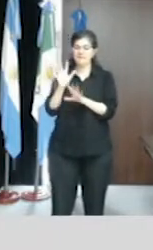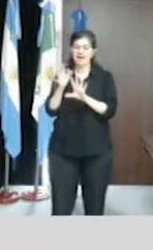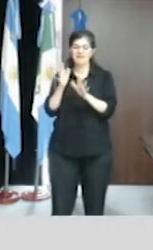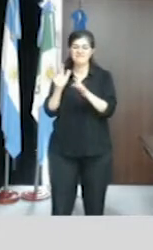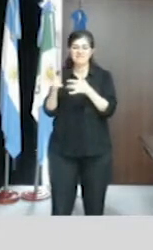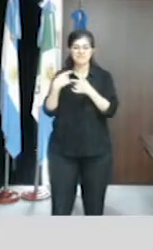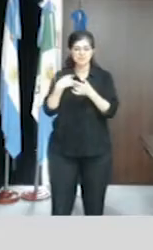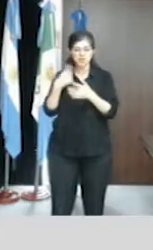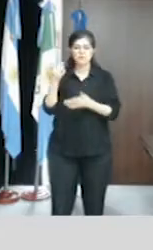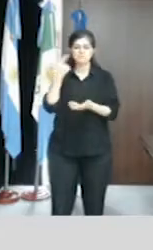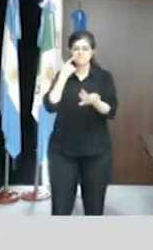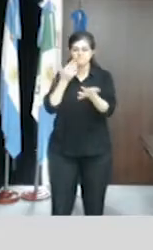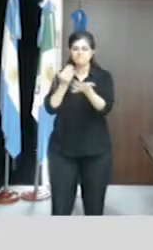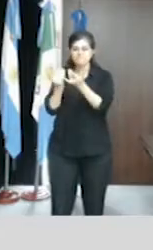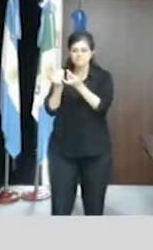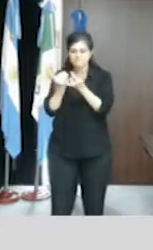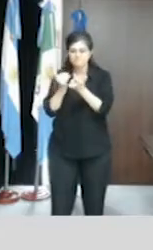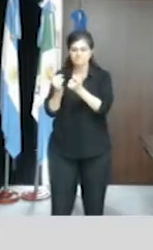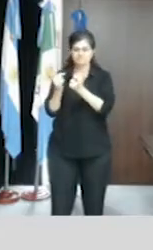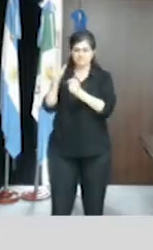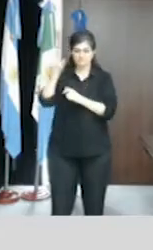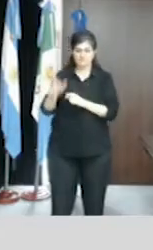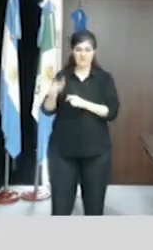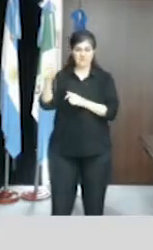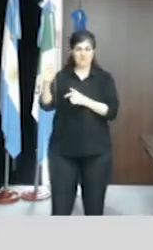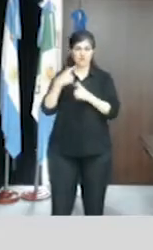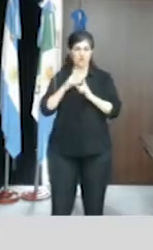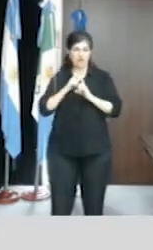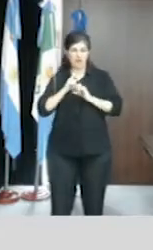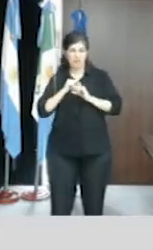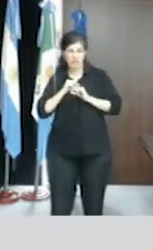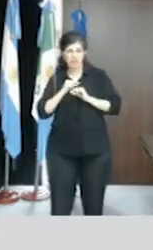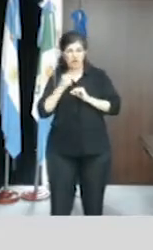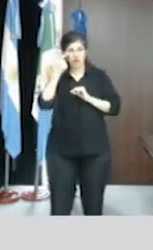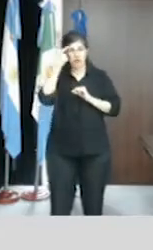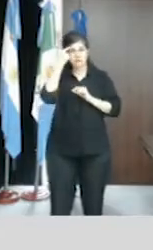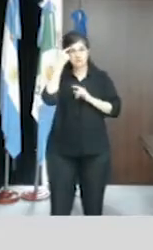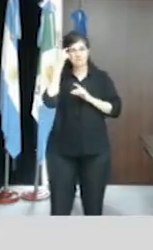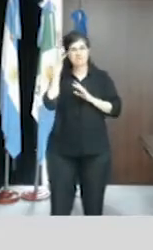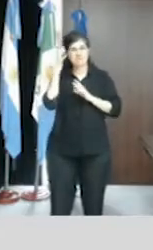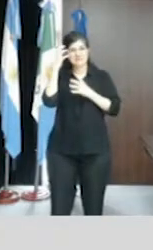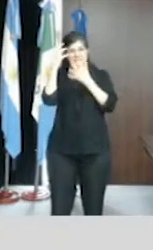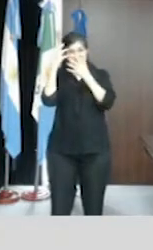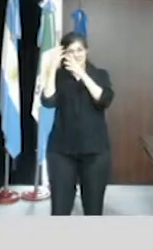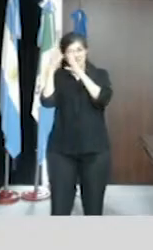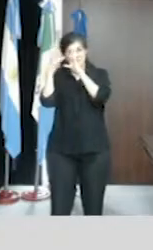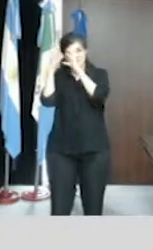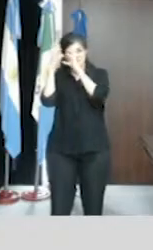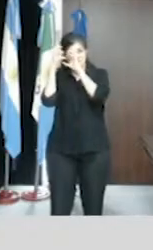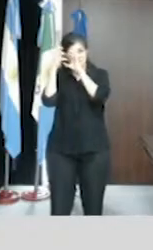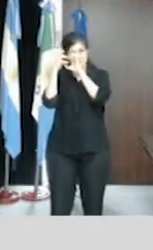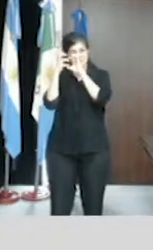Pero el dolor total en el paciente que tiene deterioro cognitivo y conductual es mucho más difícil de saberlo, porque le